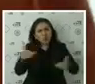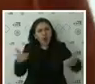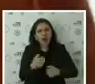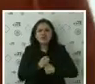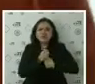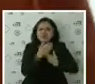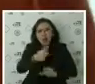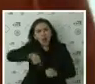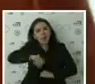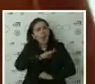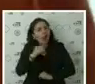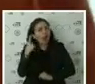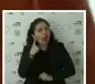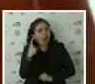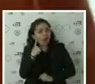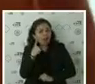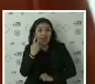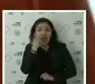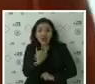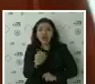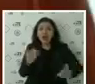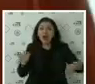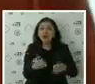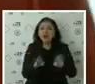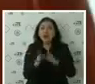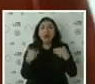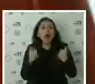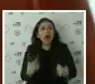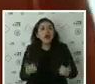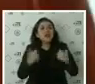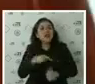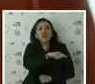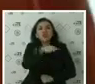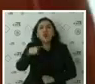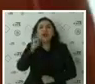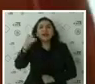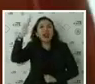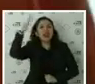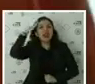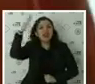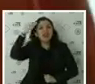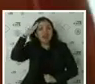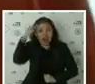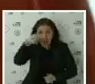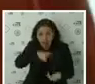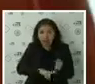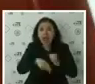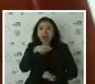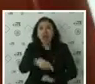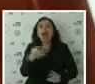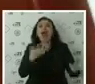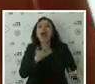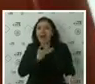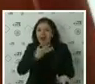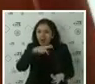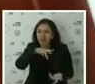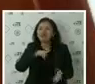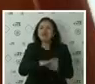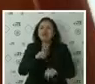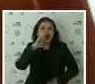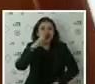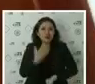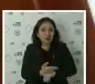permitido escuchar, lo único que generan es un convencimiento claro del liderazgo y el liderazgo conlleva también una gran